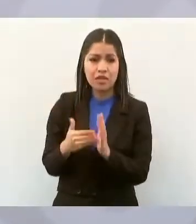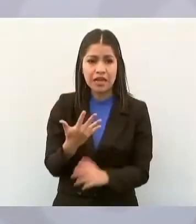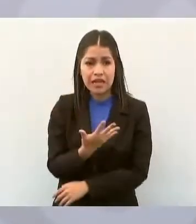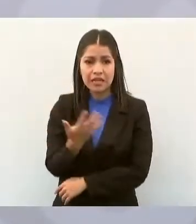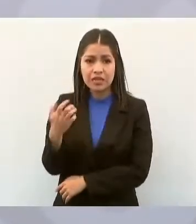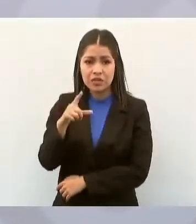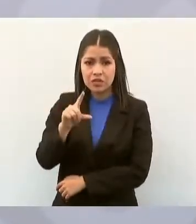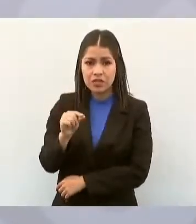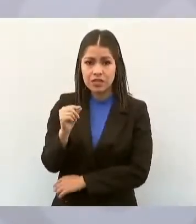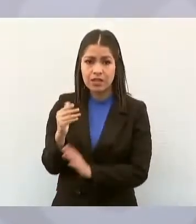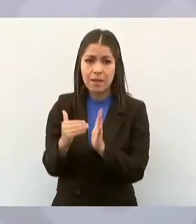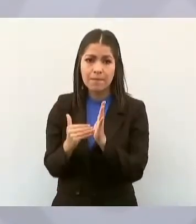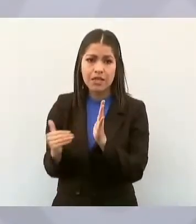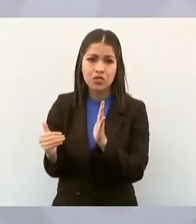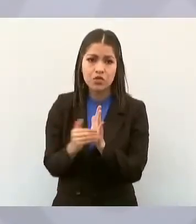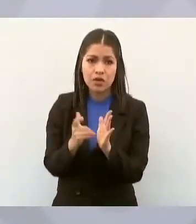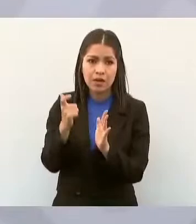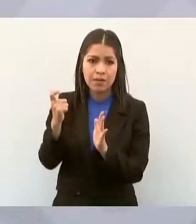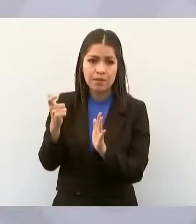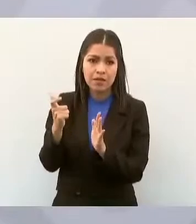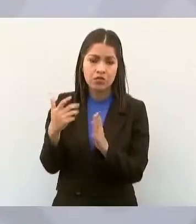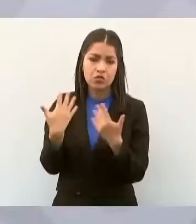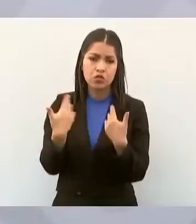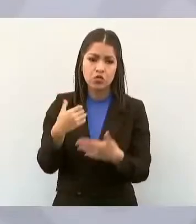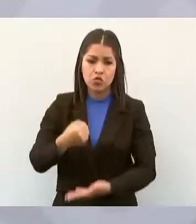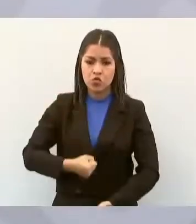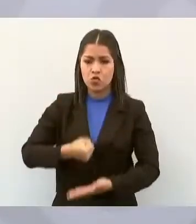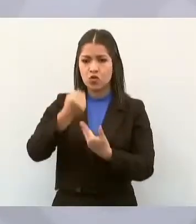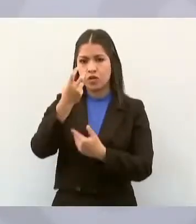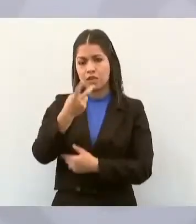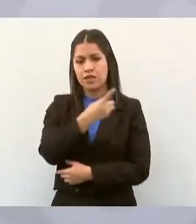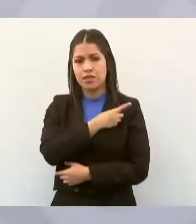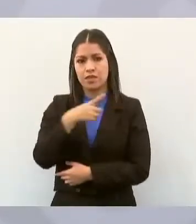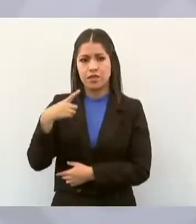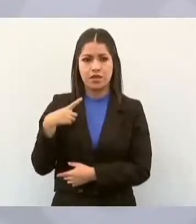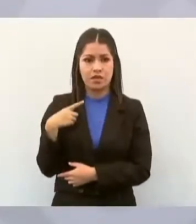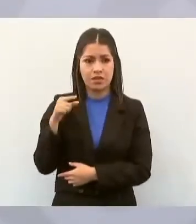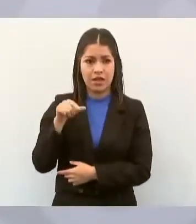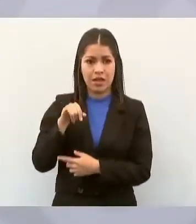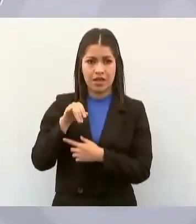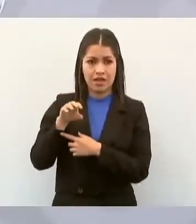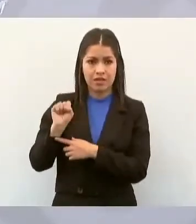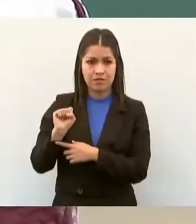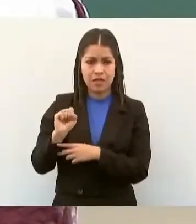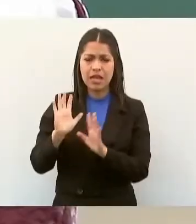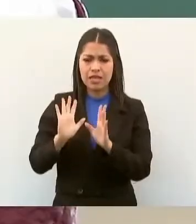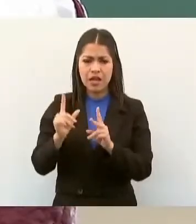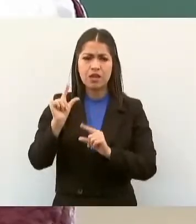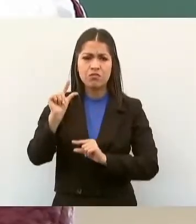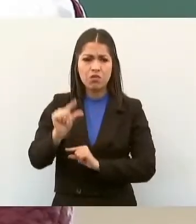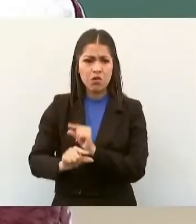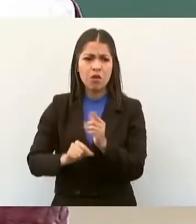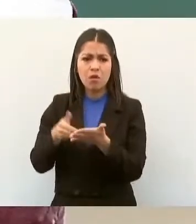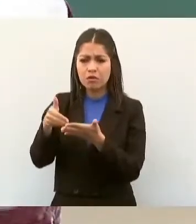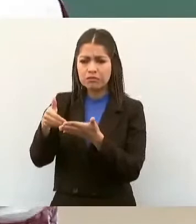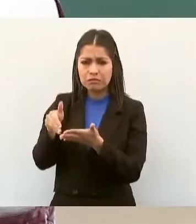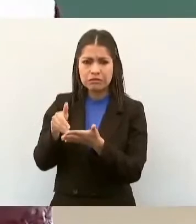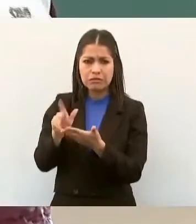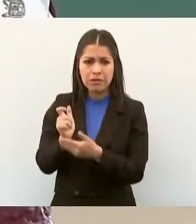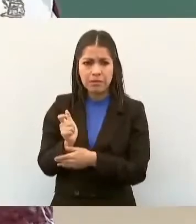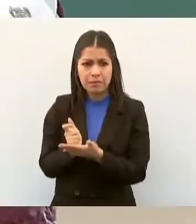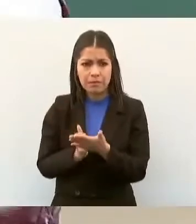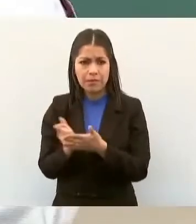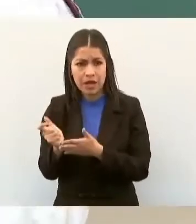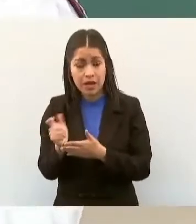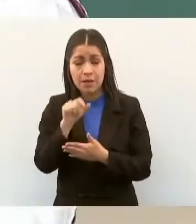2.570 millones de pesos. Esa era nuestra deuda con el IMSS. Comenzamos a pagar. En 2021, de